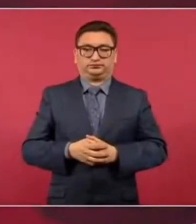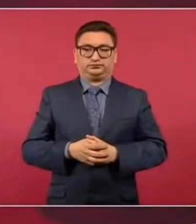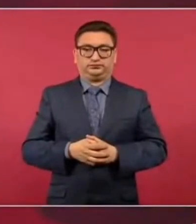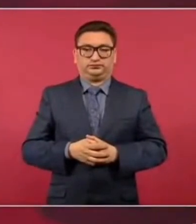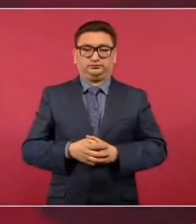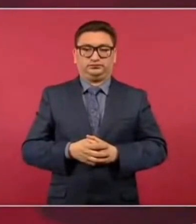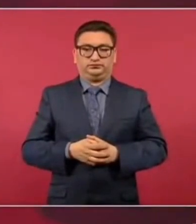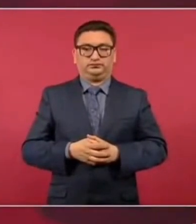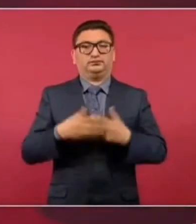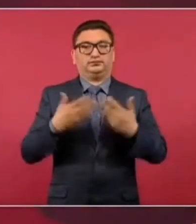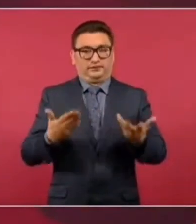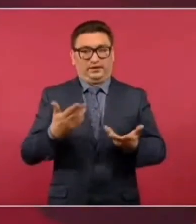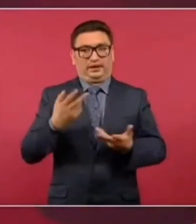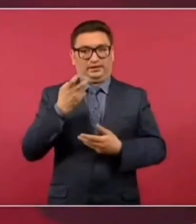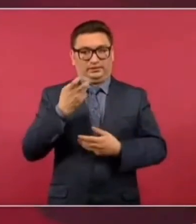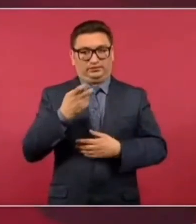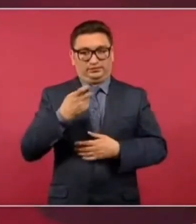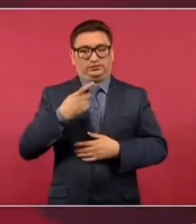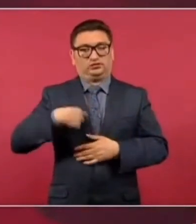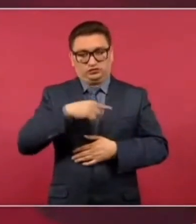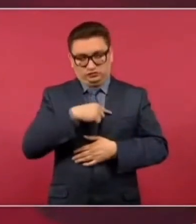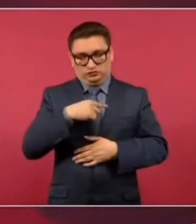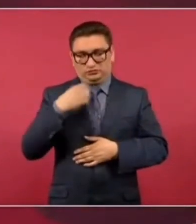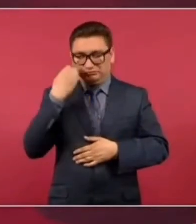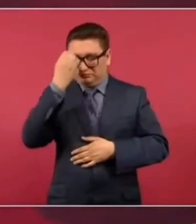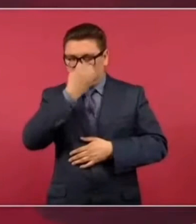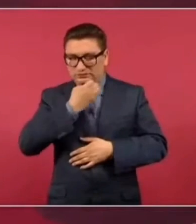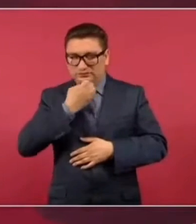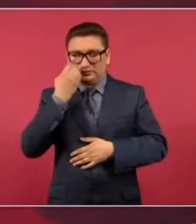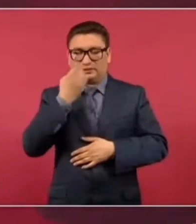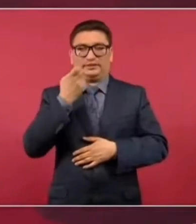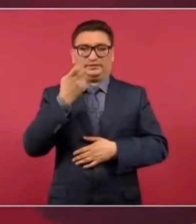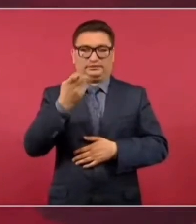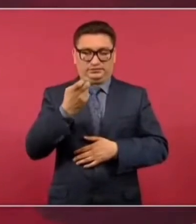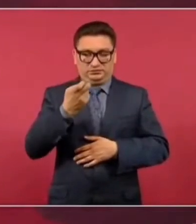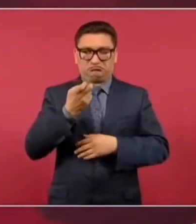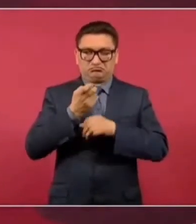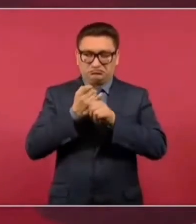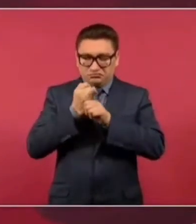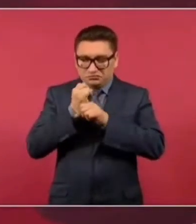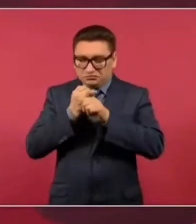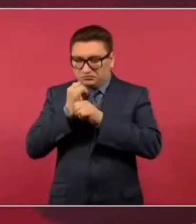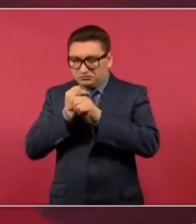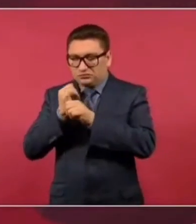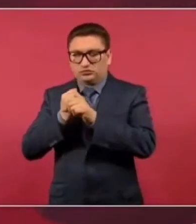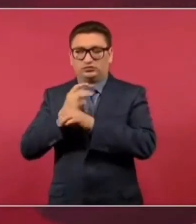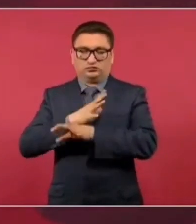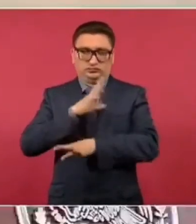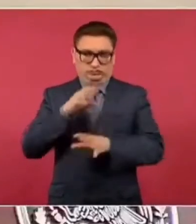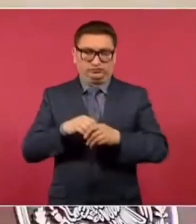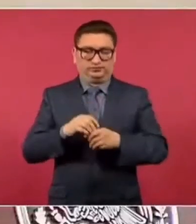Entonces, estamos analizando esto, se están haciendo estudios,